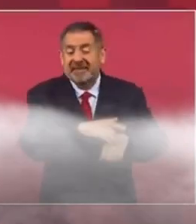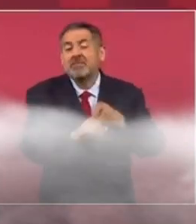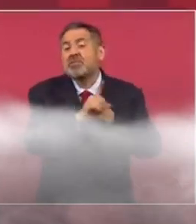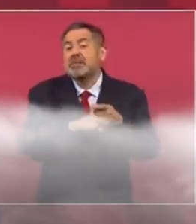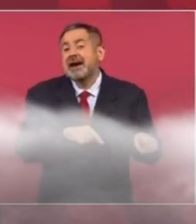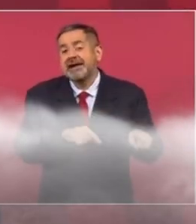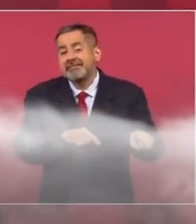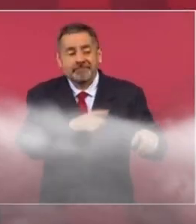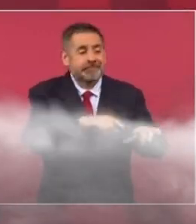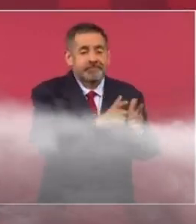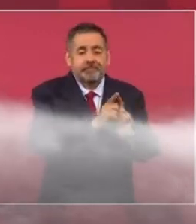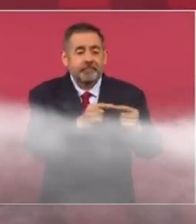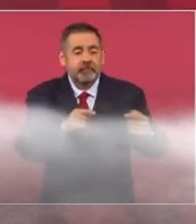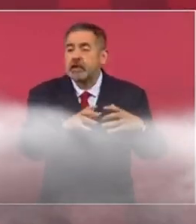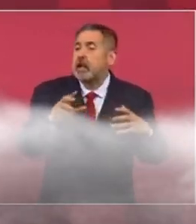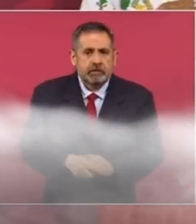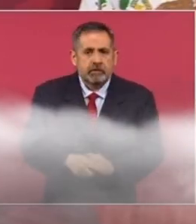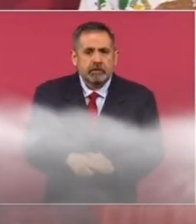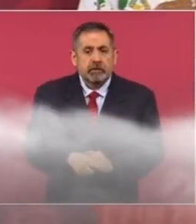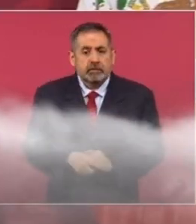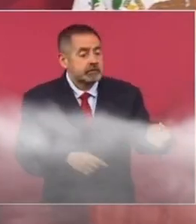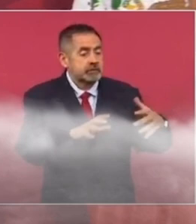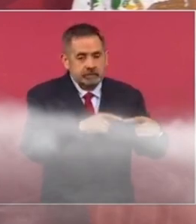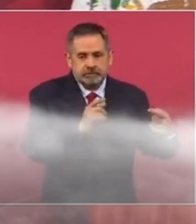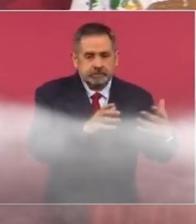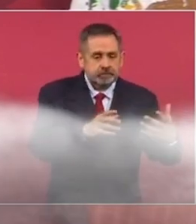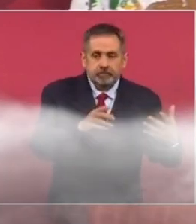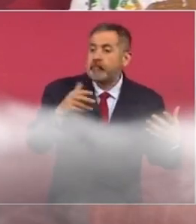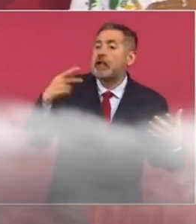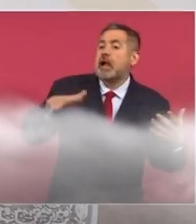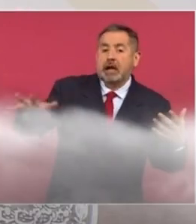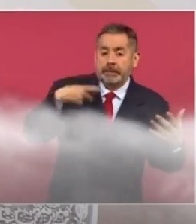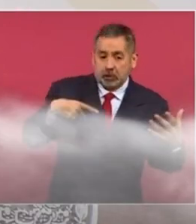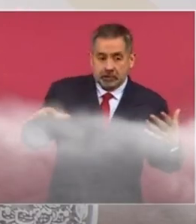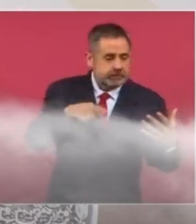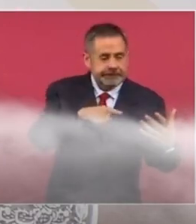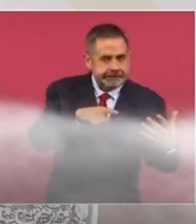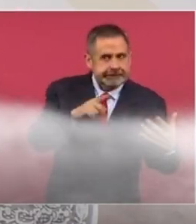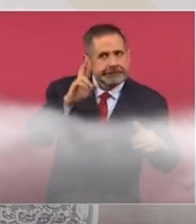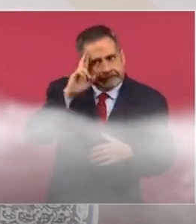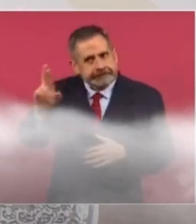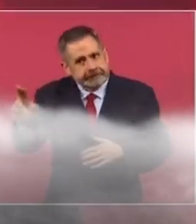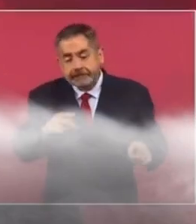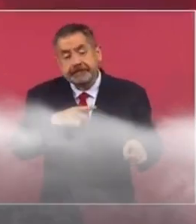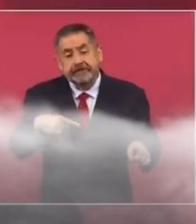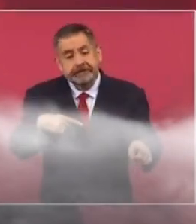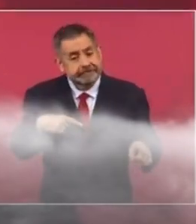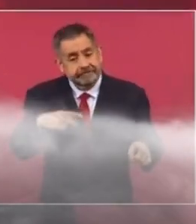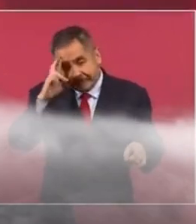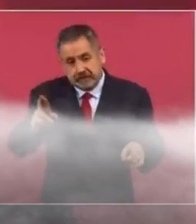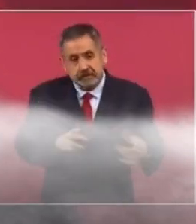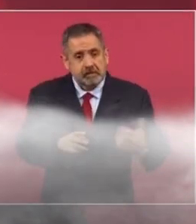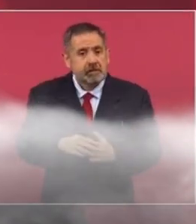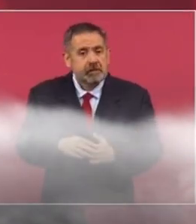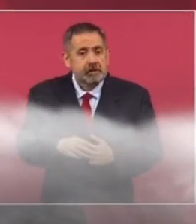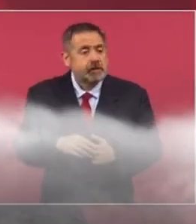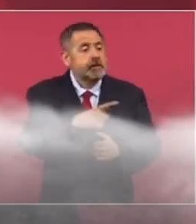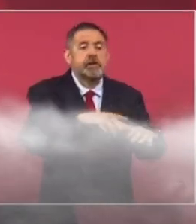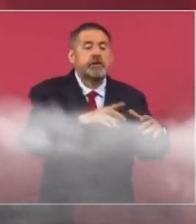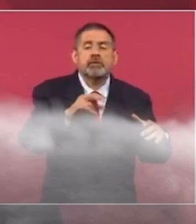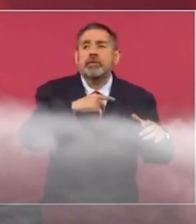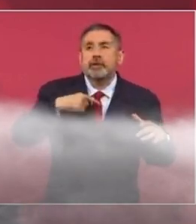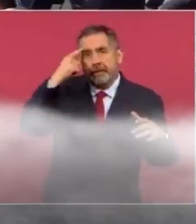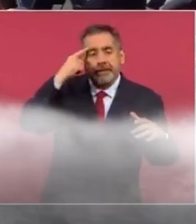problema, que desprecian al pueblo. Tienen que tenerle más respeto a la gente y no